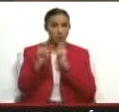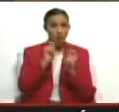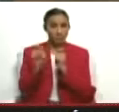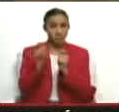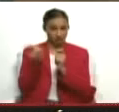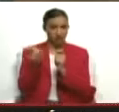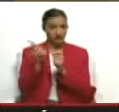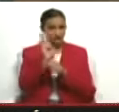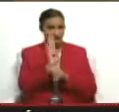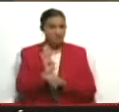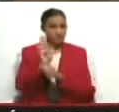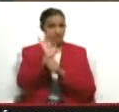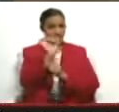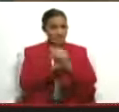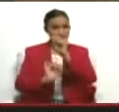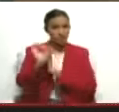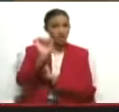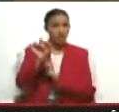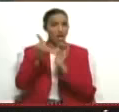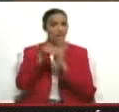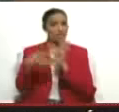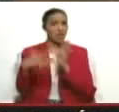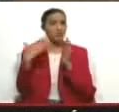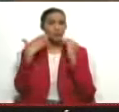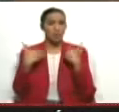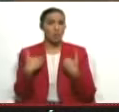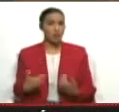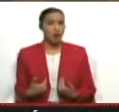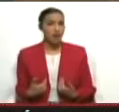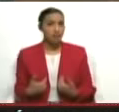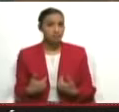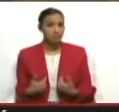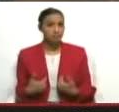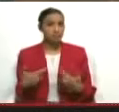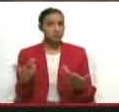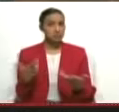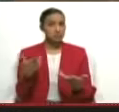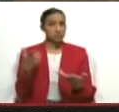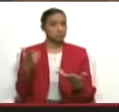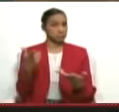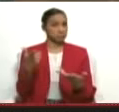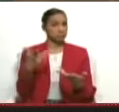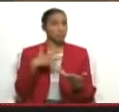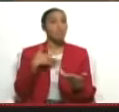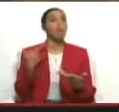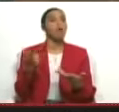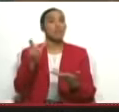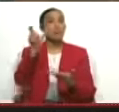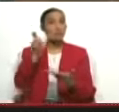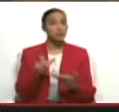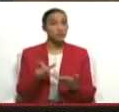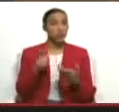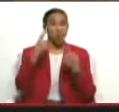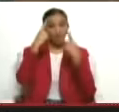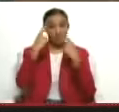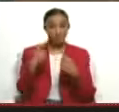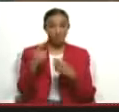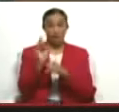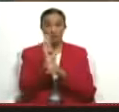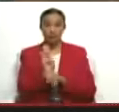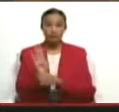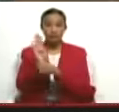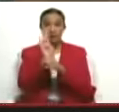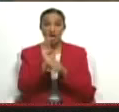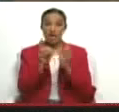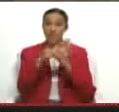ong control ciudadano pudiera calificarse una organización humanitaria que debiera estar entonces